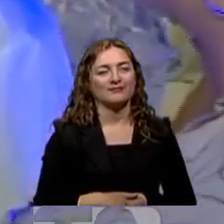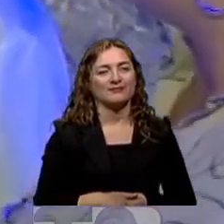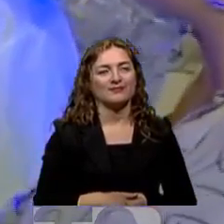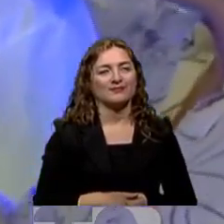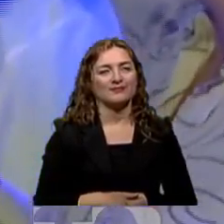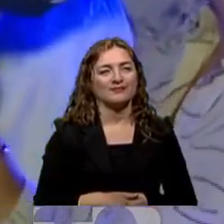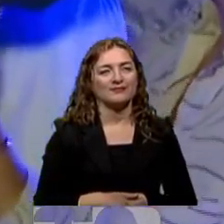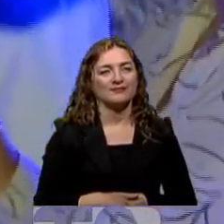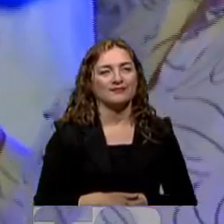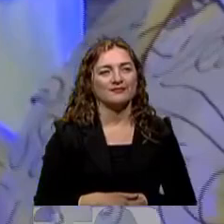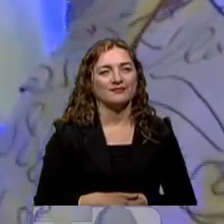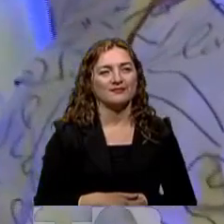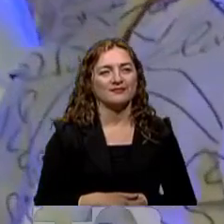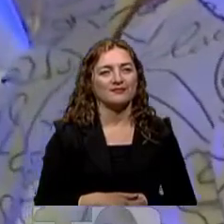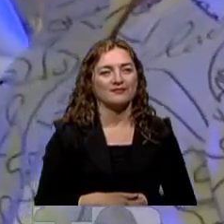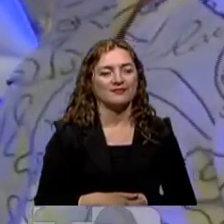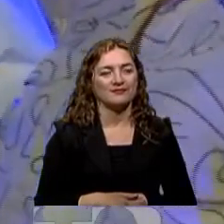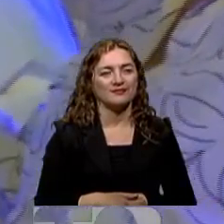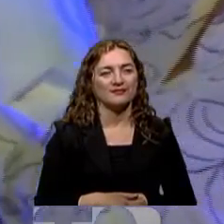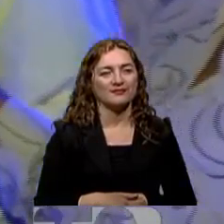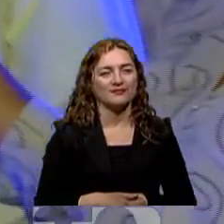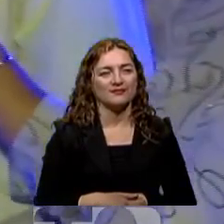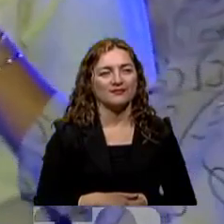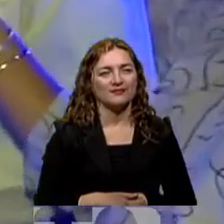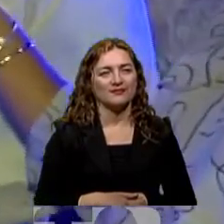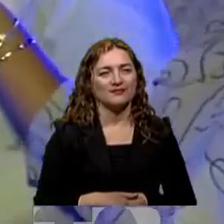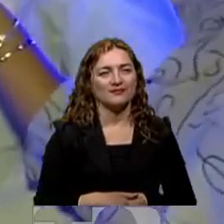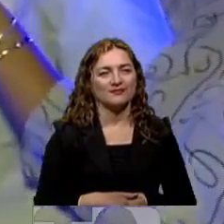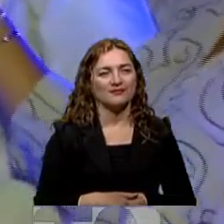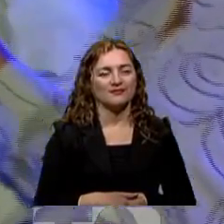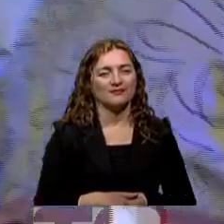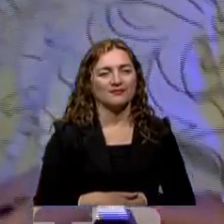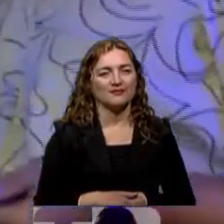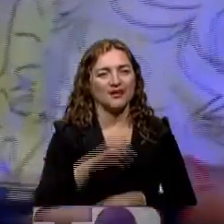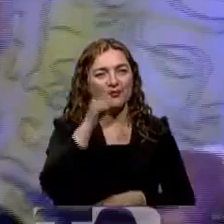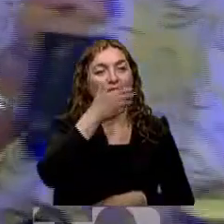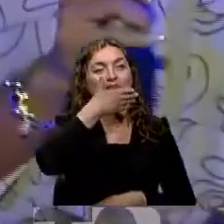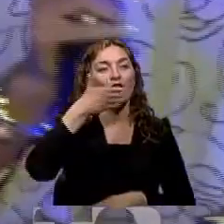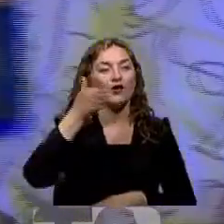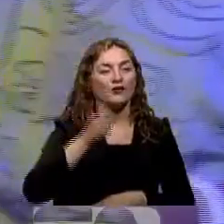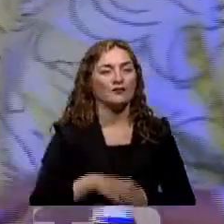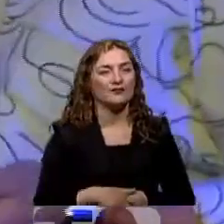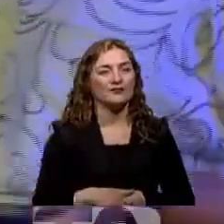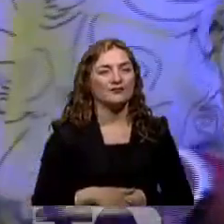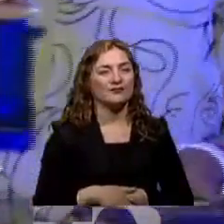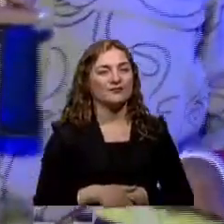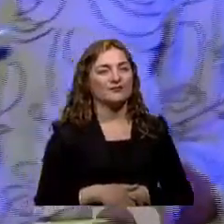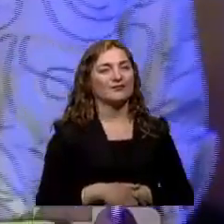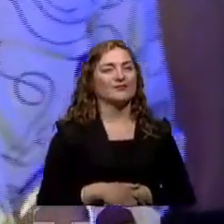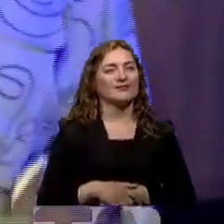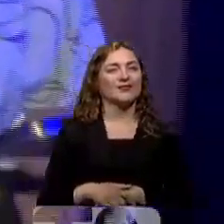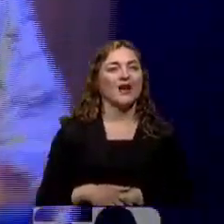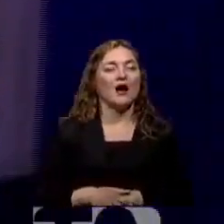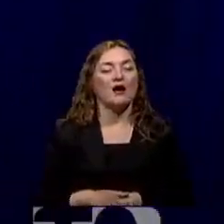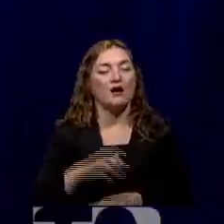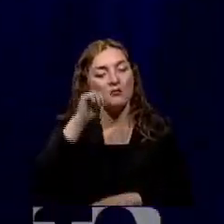Miren todas estas burbujas. ¡Wow! Increíble. Las burbujas. Pero mañana van a estar mejores. Ya lo escuchábamos, el día de